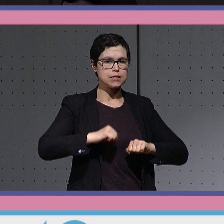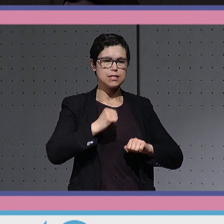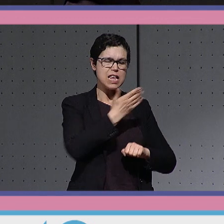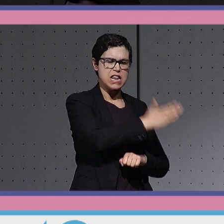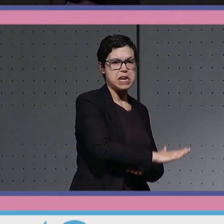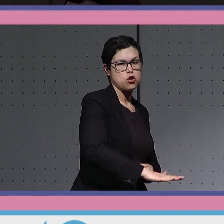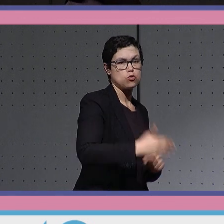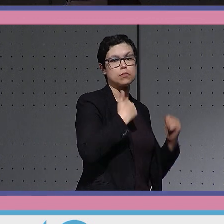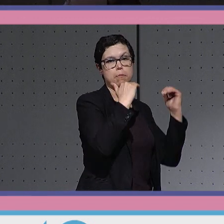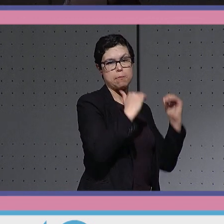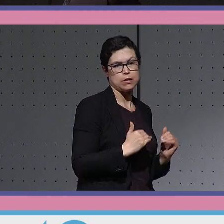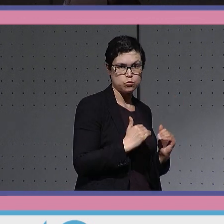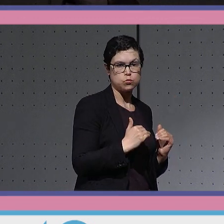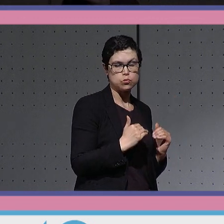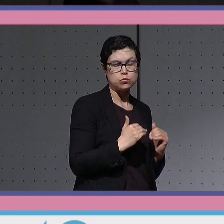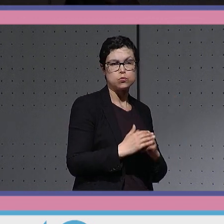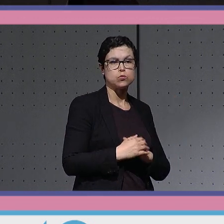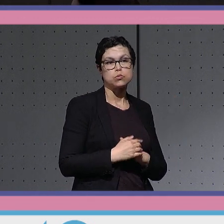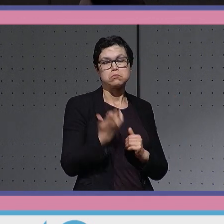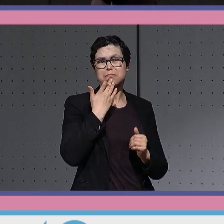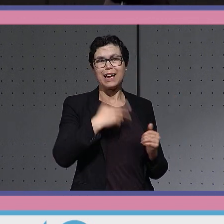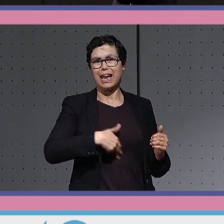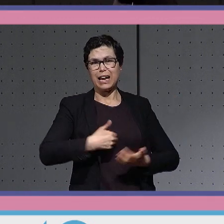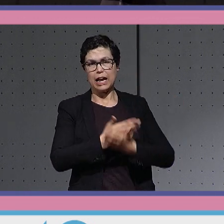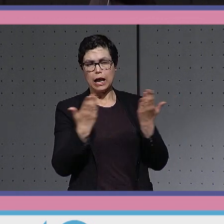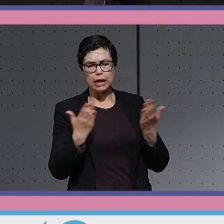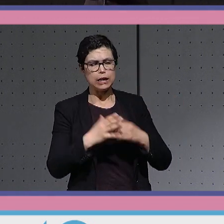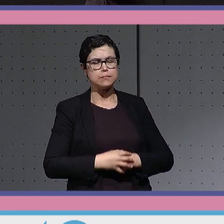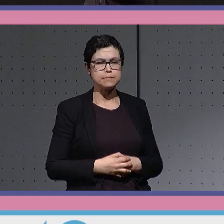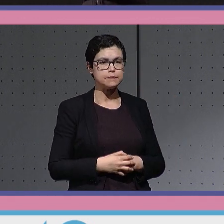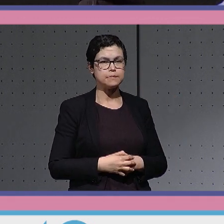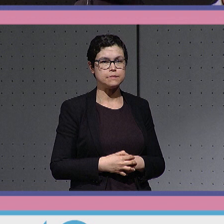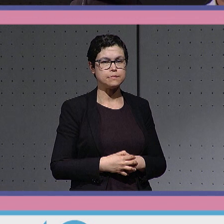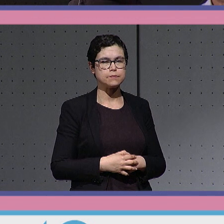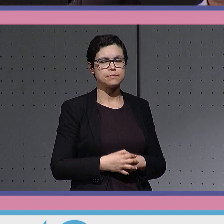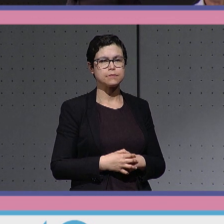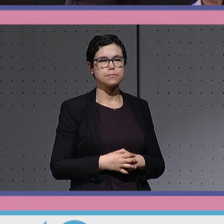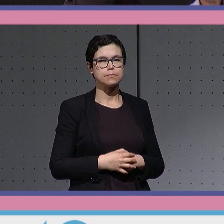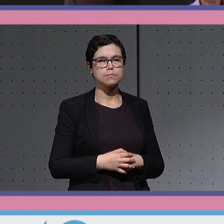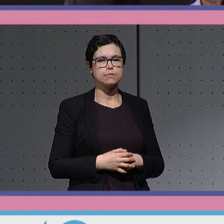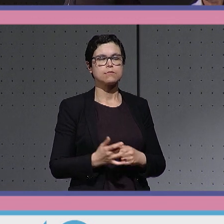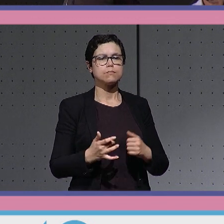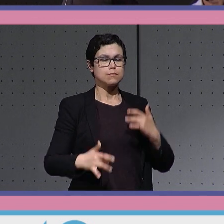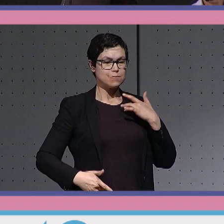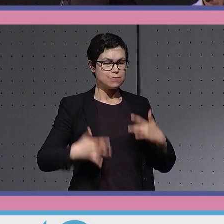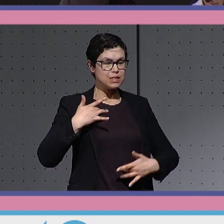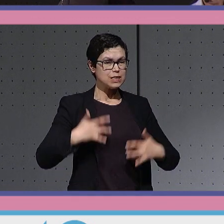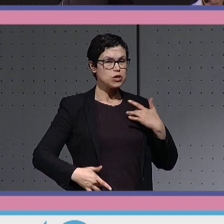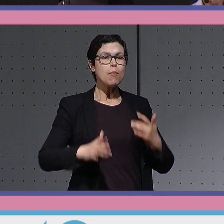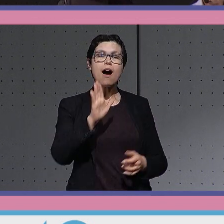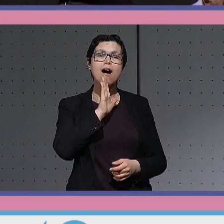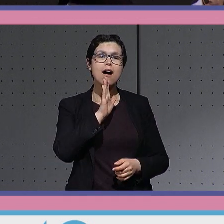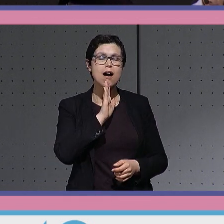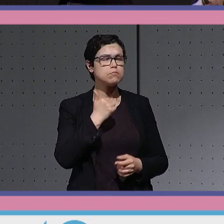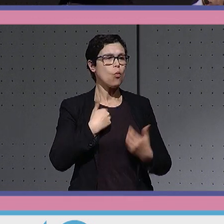niños, como en la población general, no habitualmente con los síntomas como los que mencionábamos